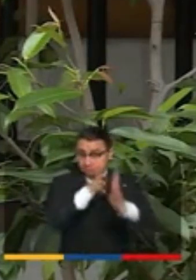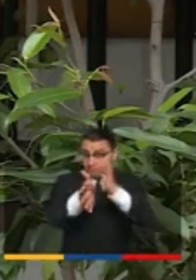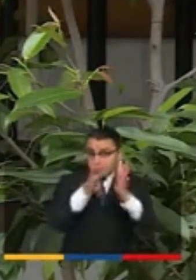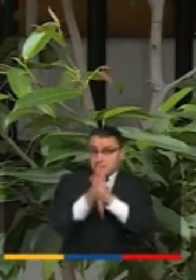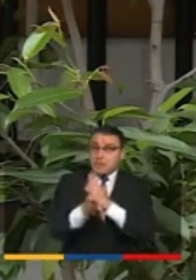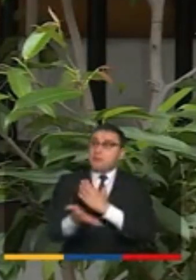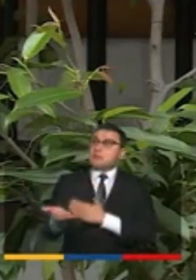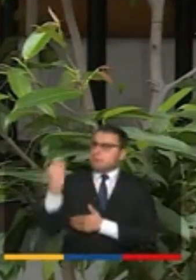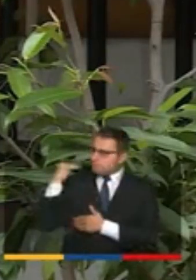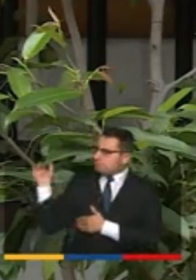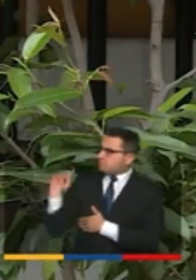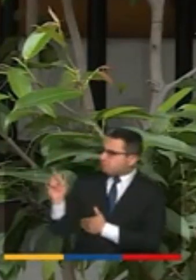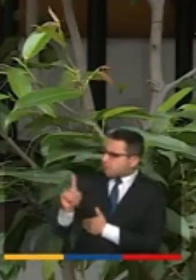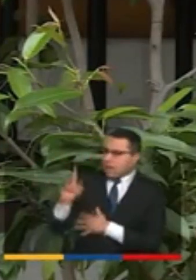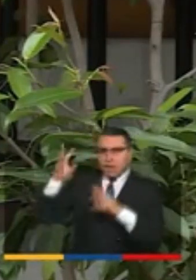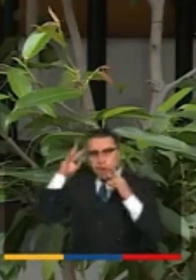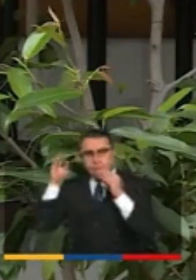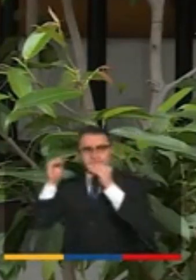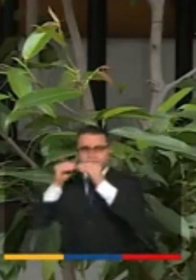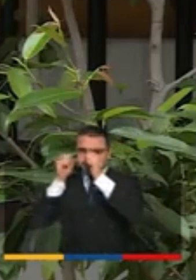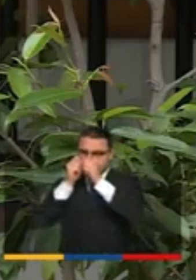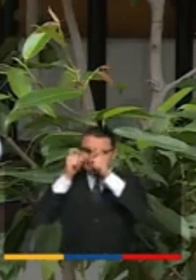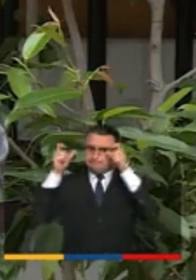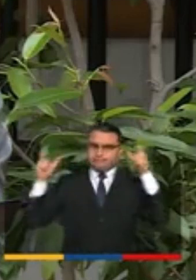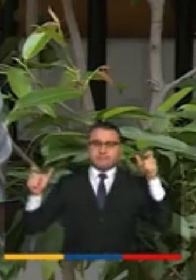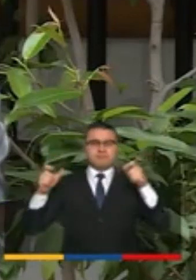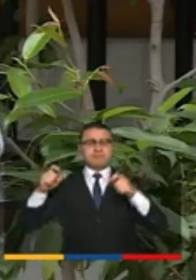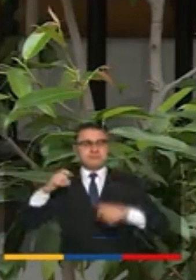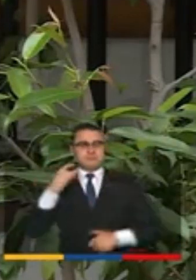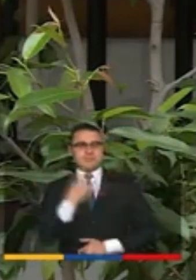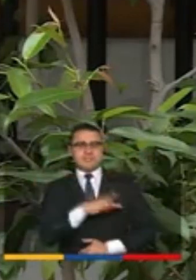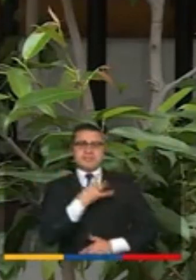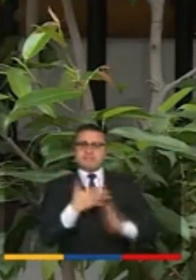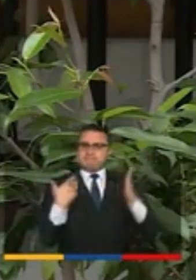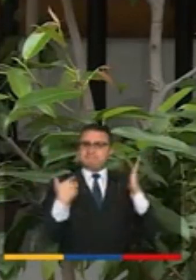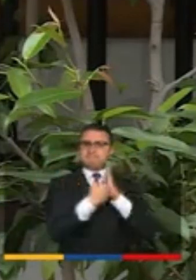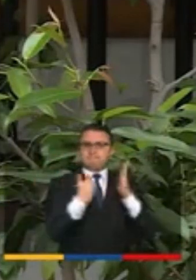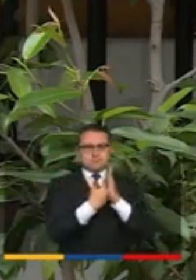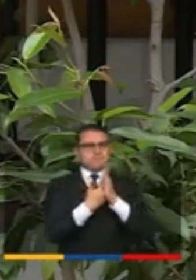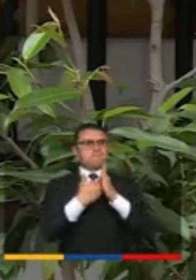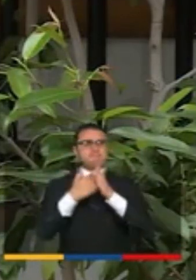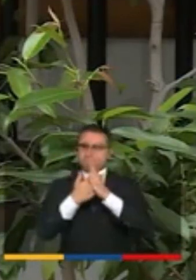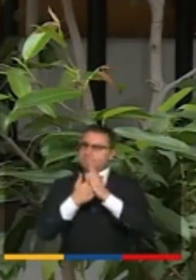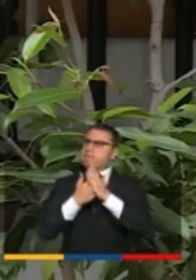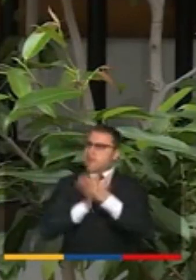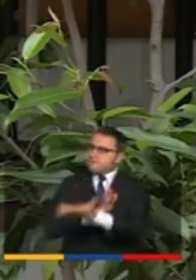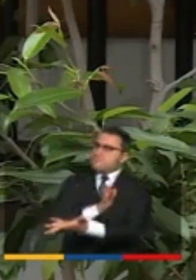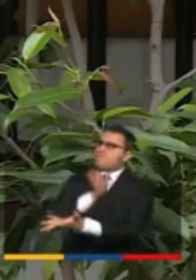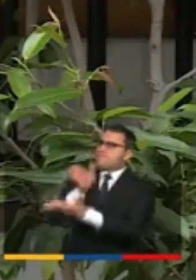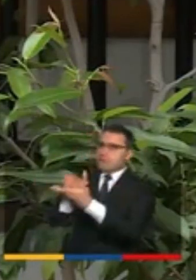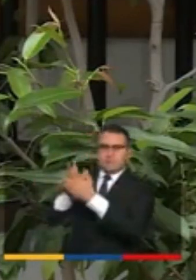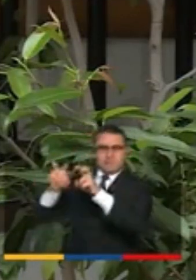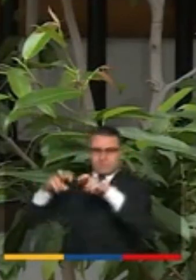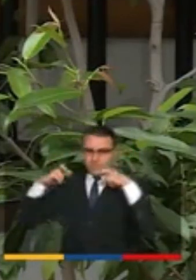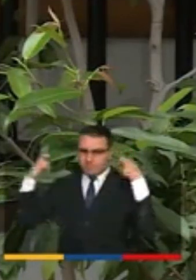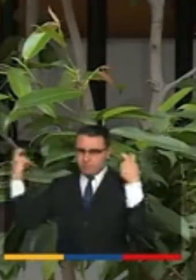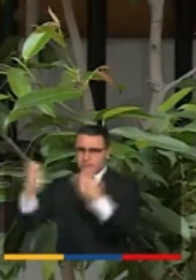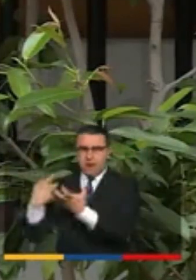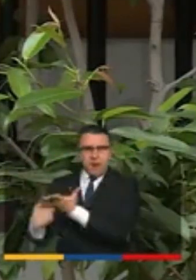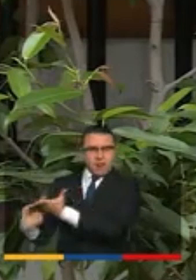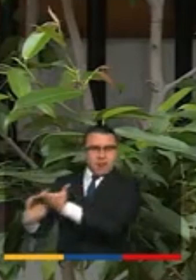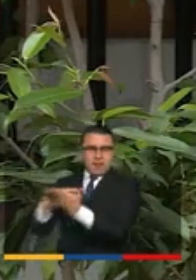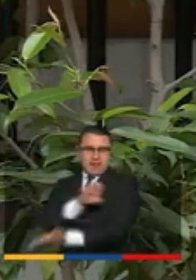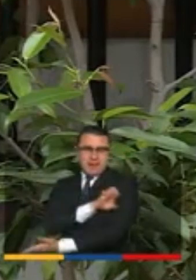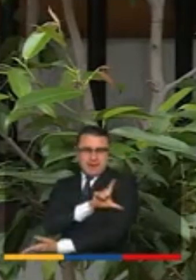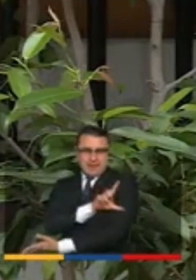nuestra política de Estado, el renovado papel de Chile como garante de la mesa de diálogo del Gobierno de Colombia y el Ejército de Liberación Nacional,